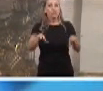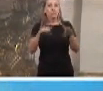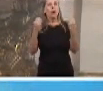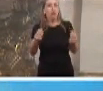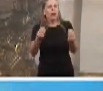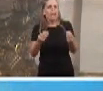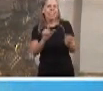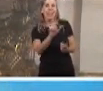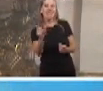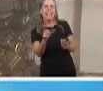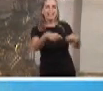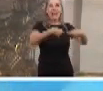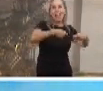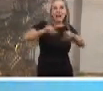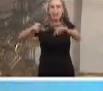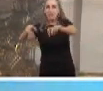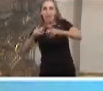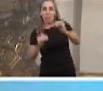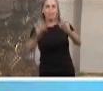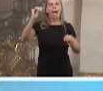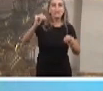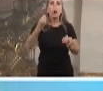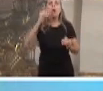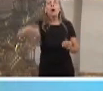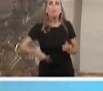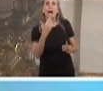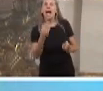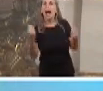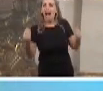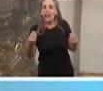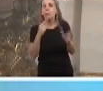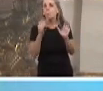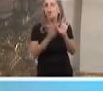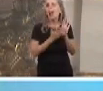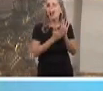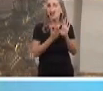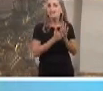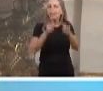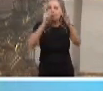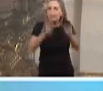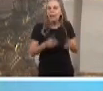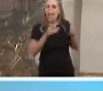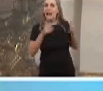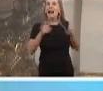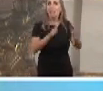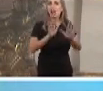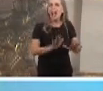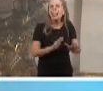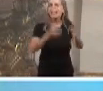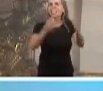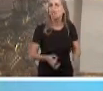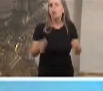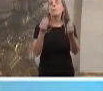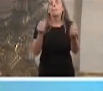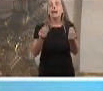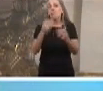yo ya no llego a fin de mes, yo no puedo comer, no... corren riesgo mi salud porque no tengo cobertura, hay sectores autónomos